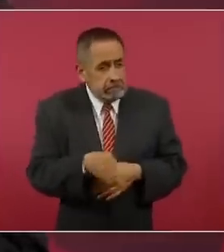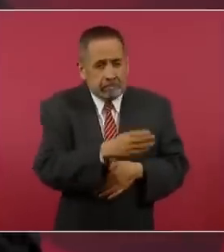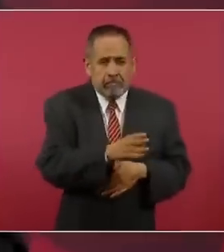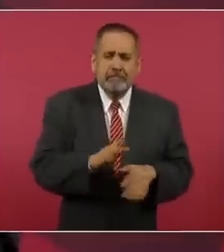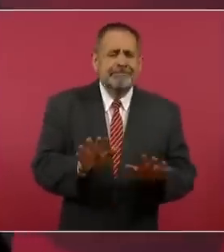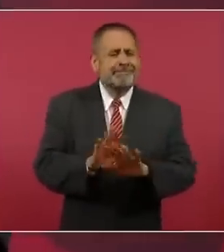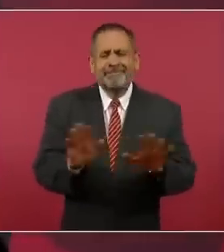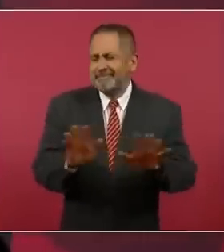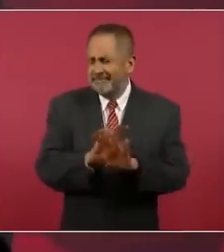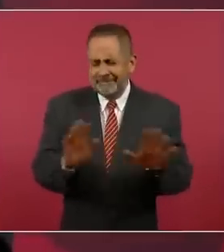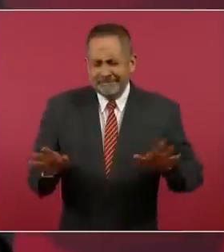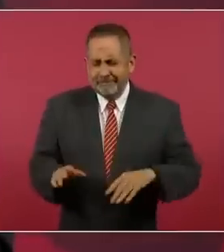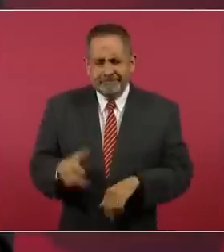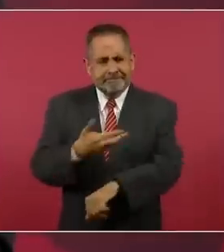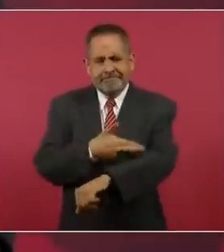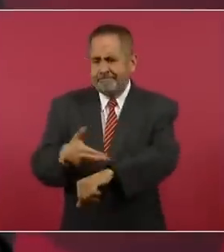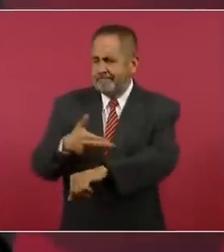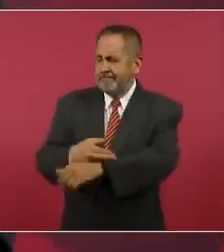México.